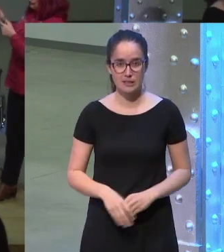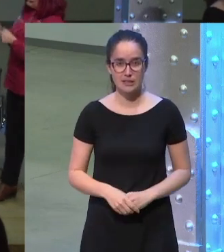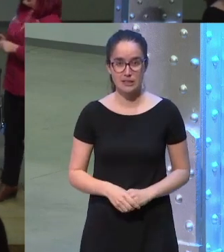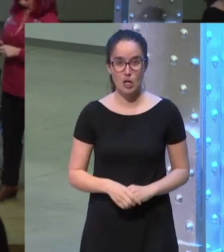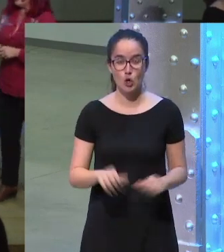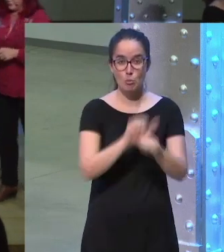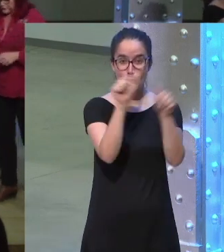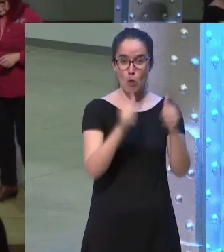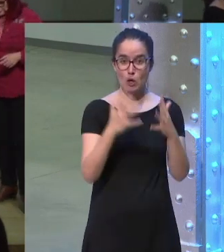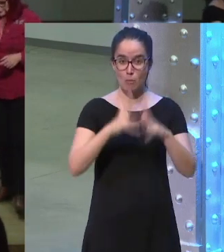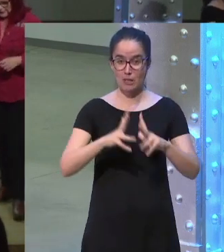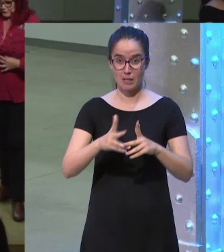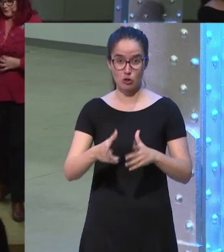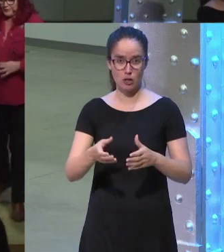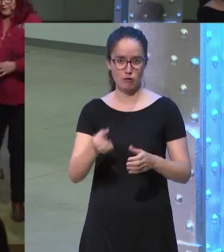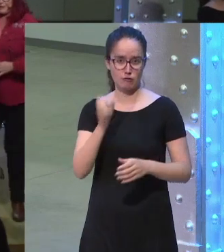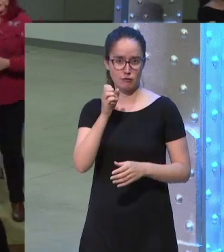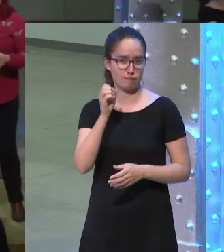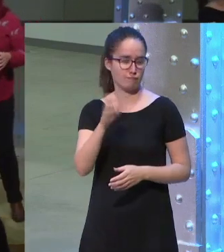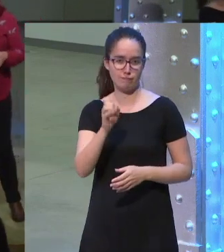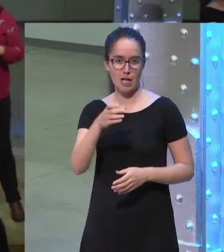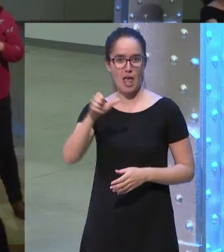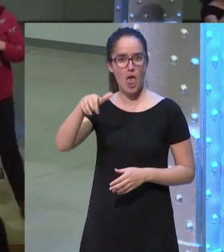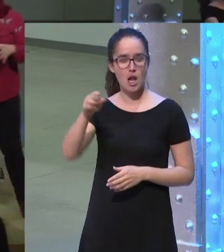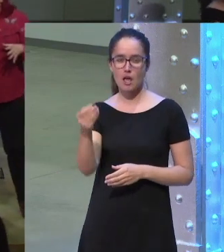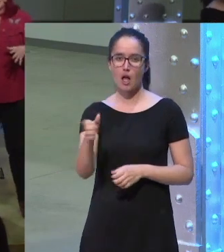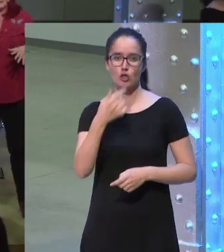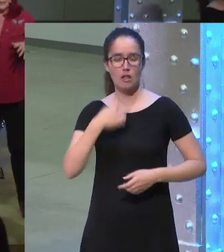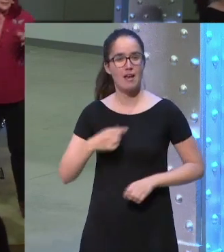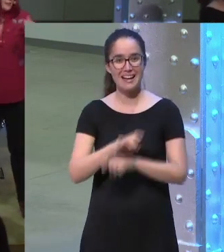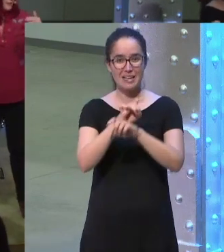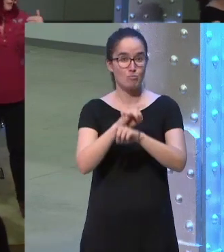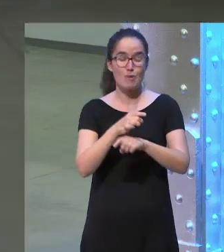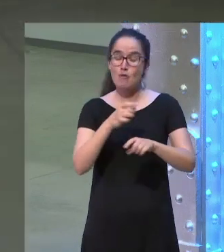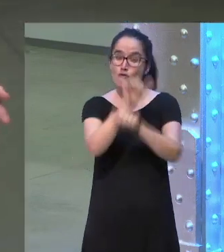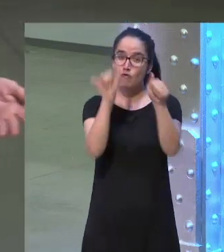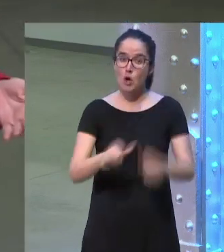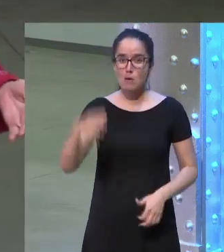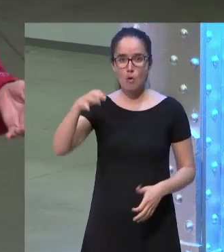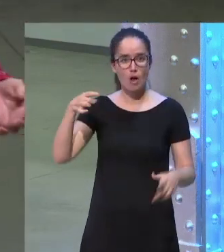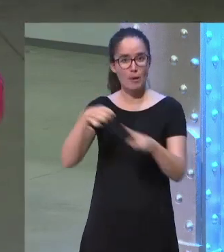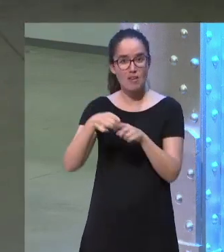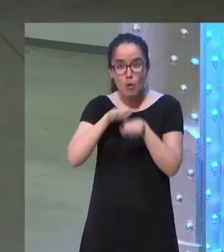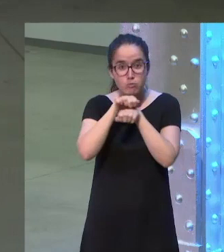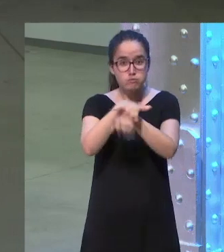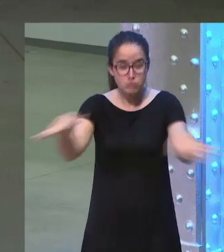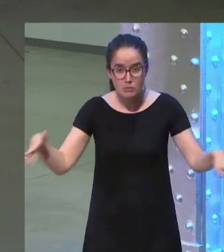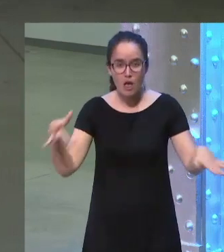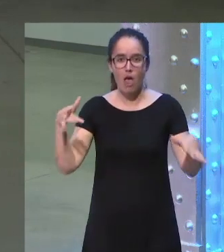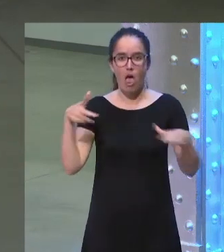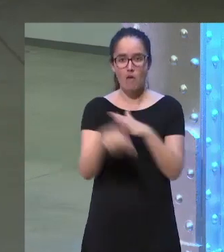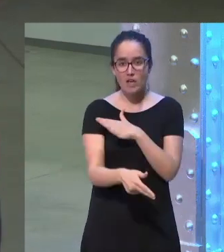Los modelos matemáticos que nos ha contado Enrique nos dicen que claramente que la única forma de evitar una epidemia, de que una enfermedad se